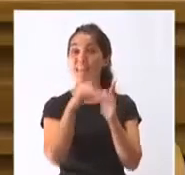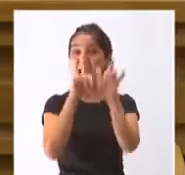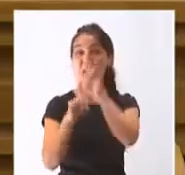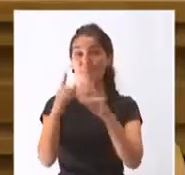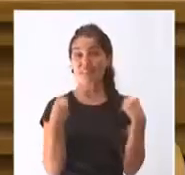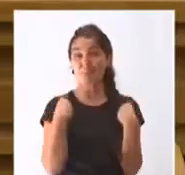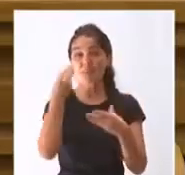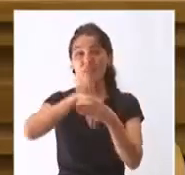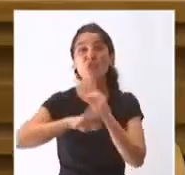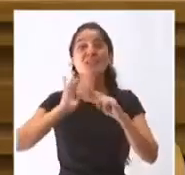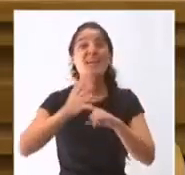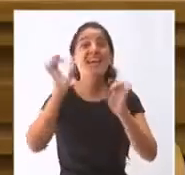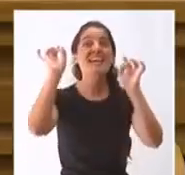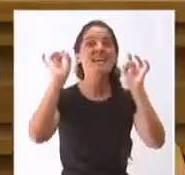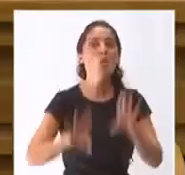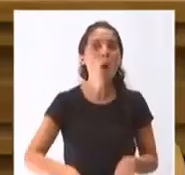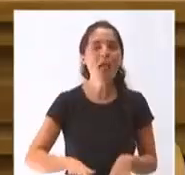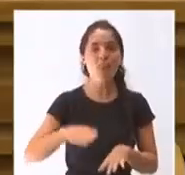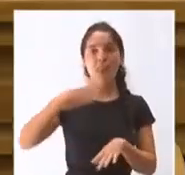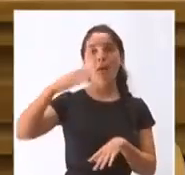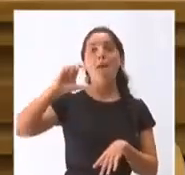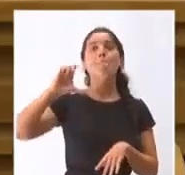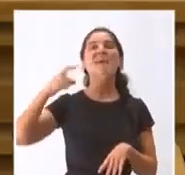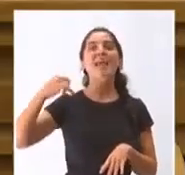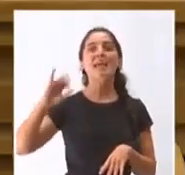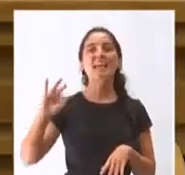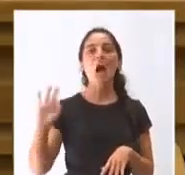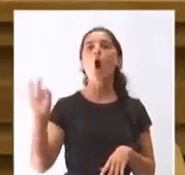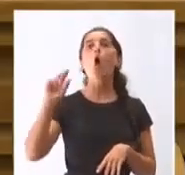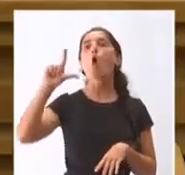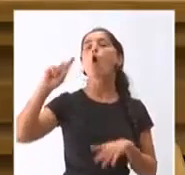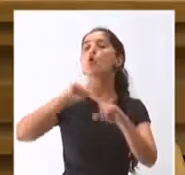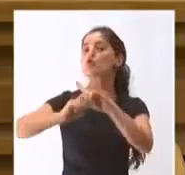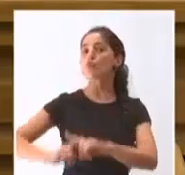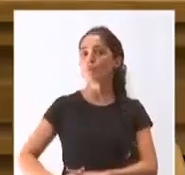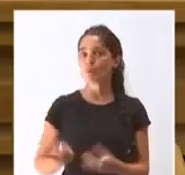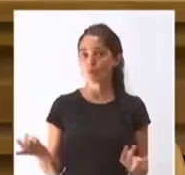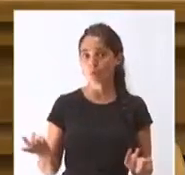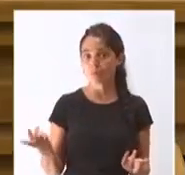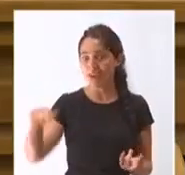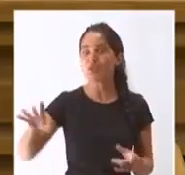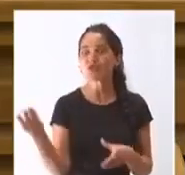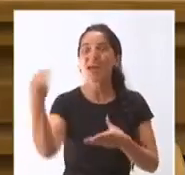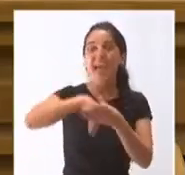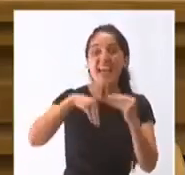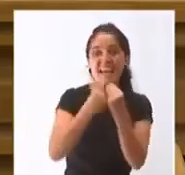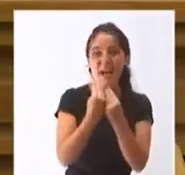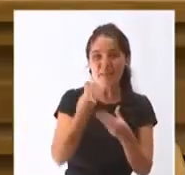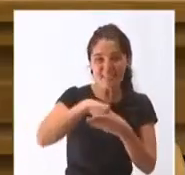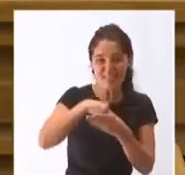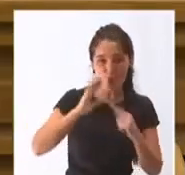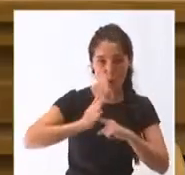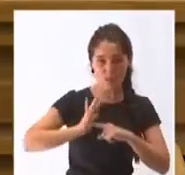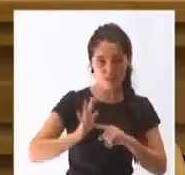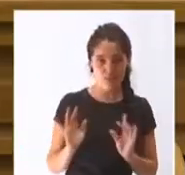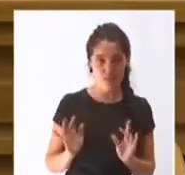escuchado muchas veces y todavía nos sobran dos mil kilómetros que algunos harían algún algún intento de independencia por su cuenta en dos mil kilómetros nosotros